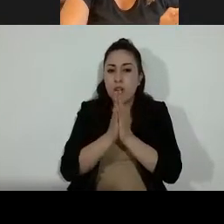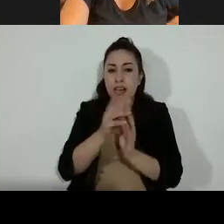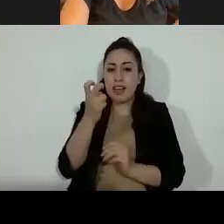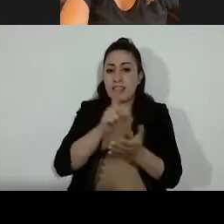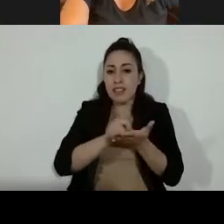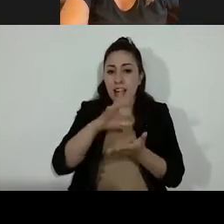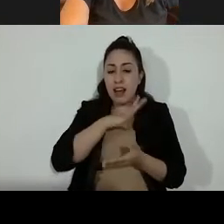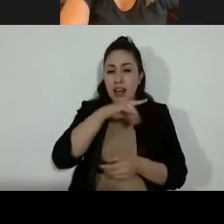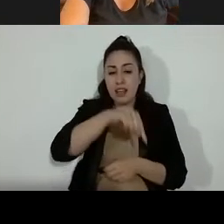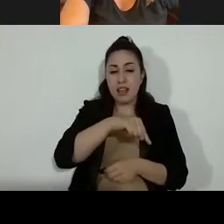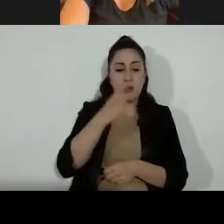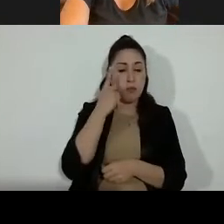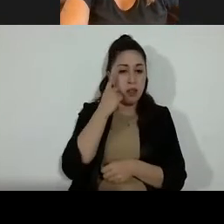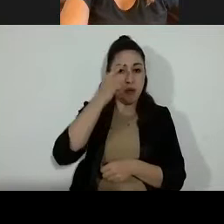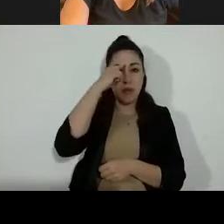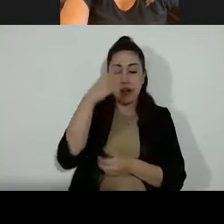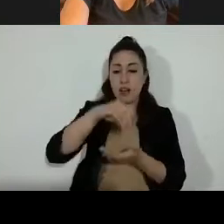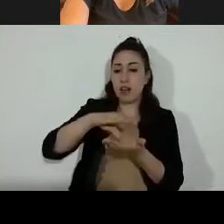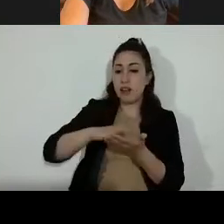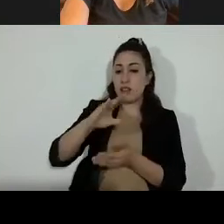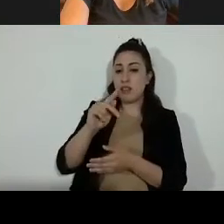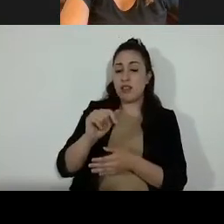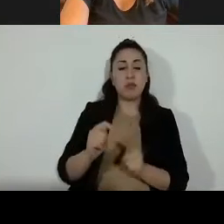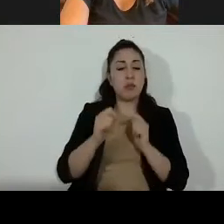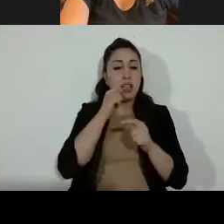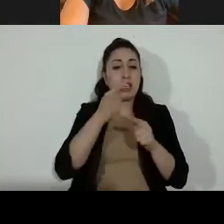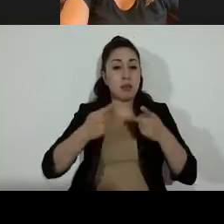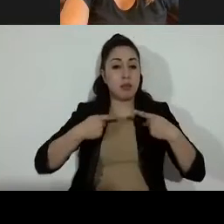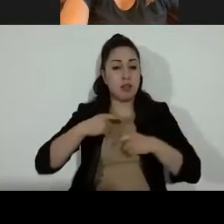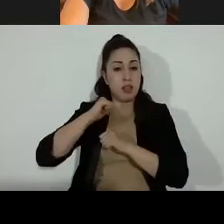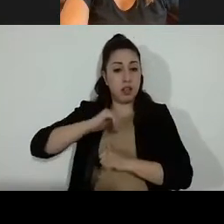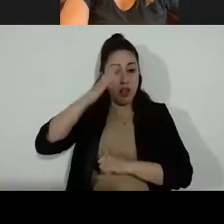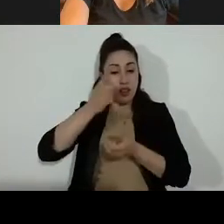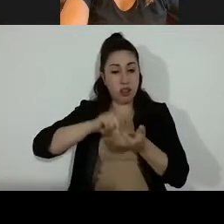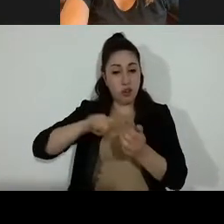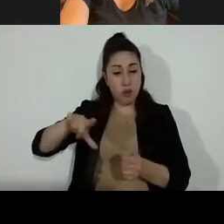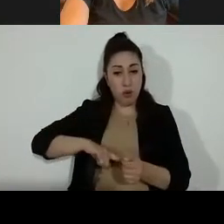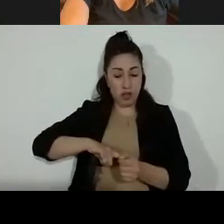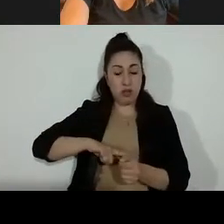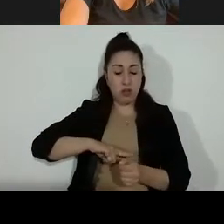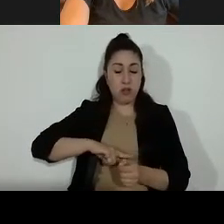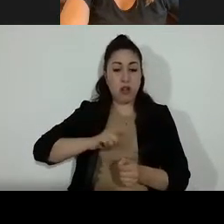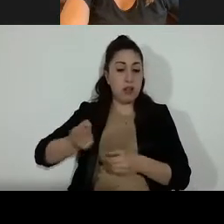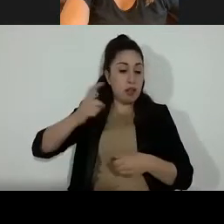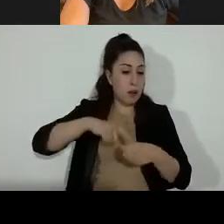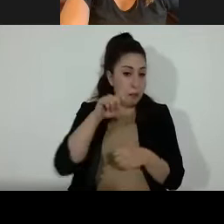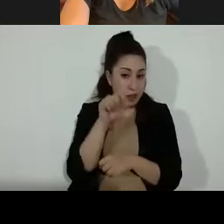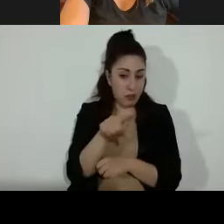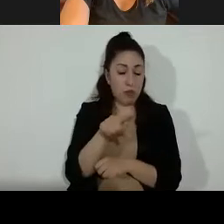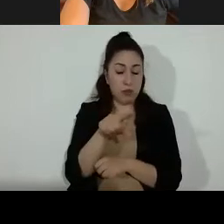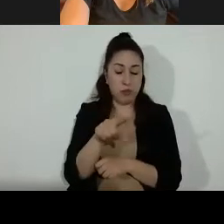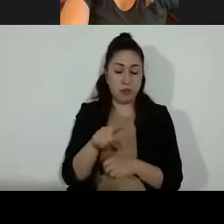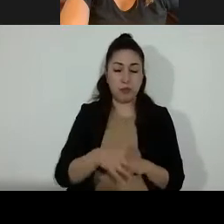órgano legislativo de citar a cualquier servidor público que pertenezca al gobierno de la Ciudad de